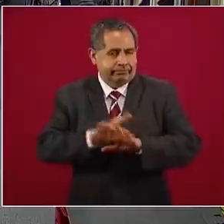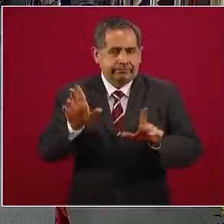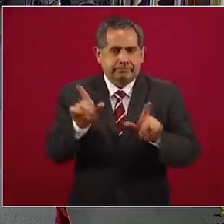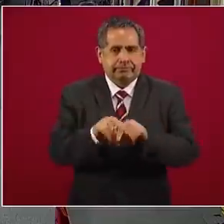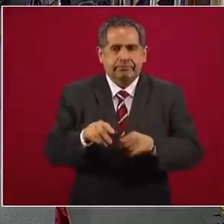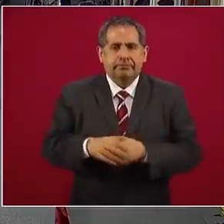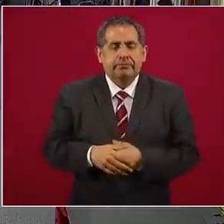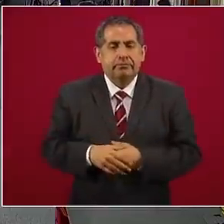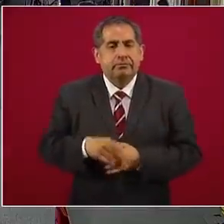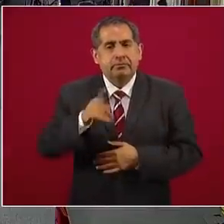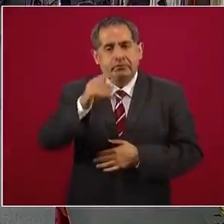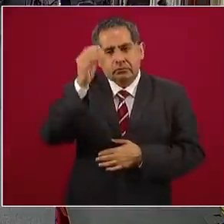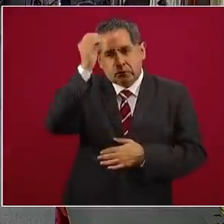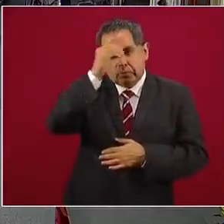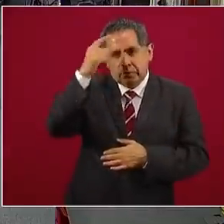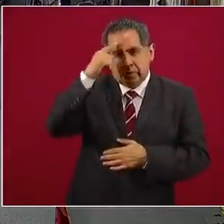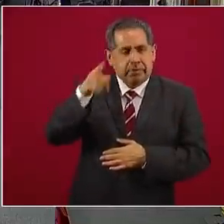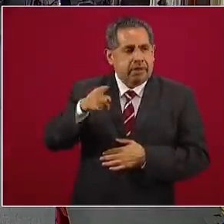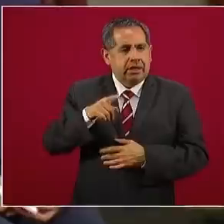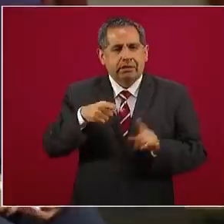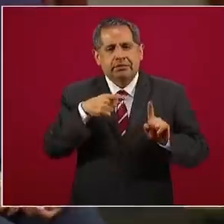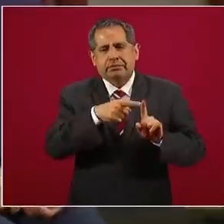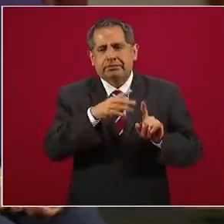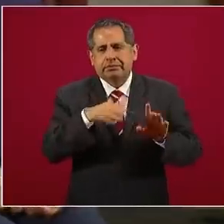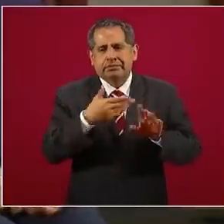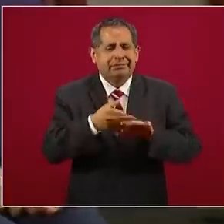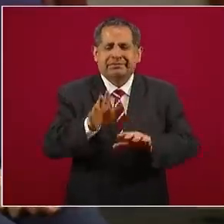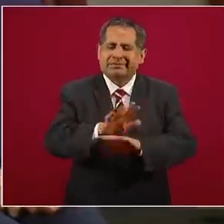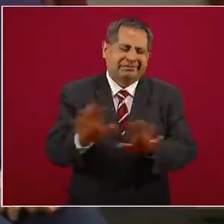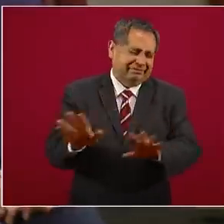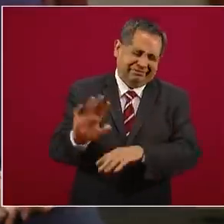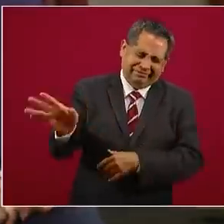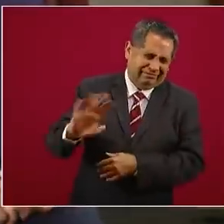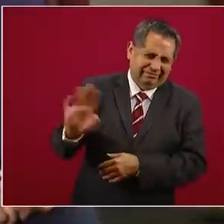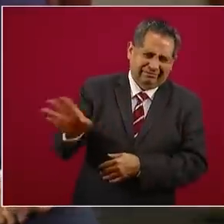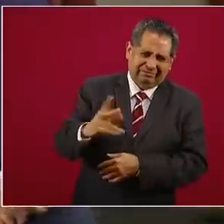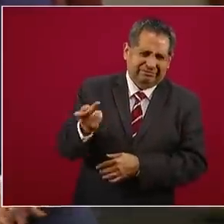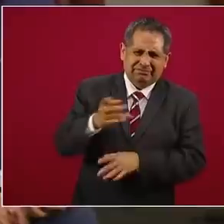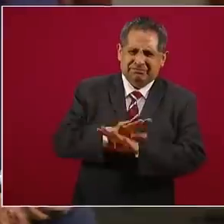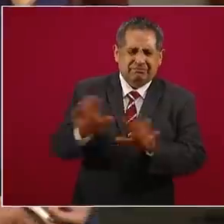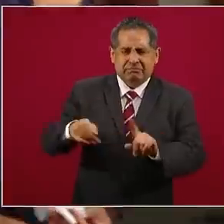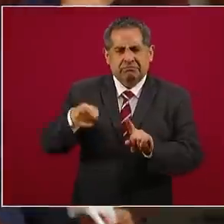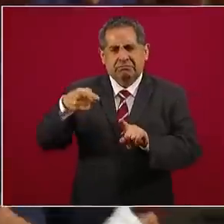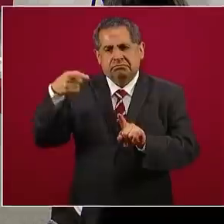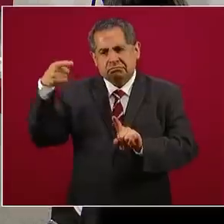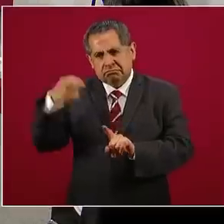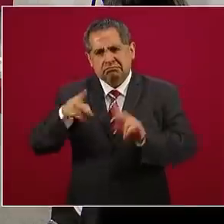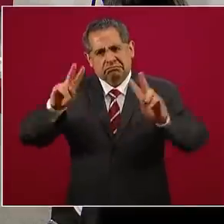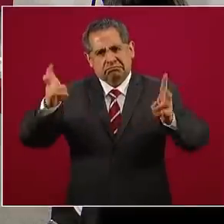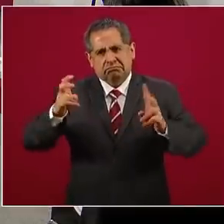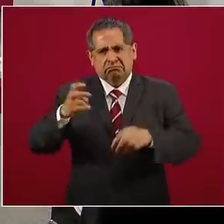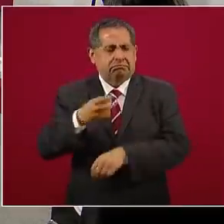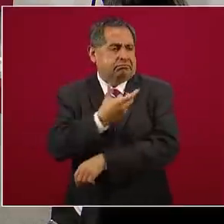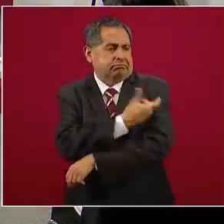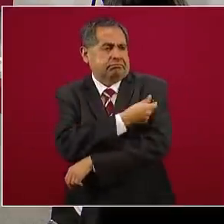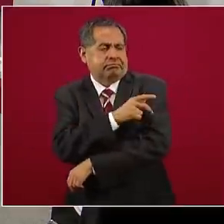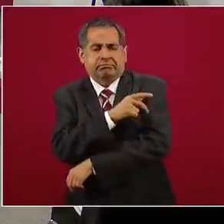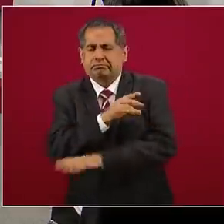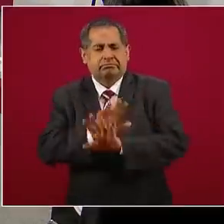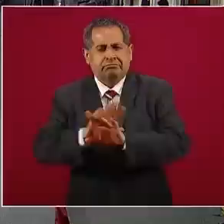el golpe al líder sindical de Libertad. No, vacuna.